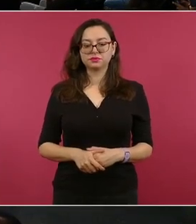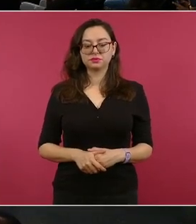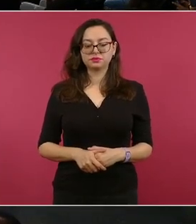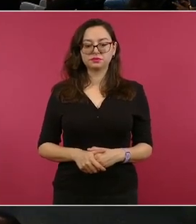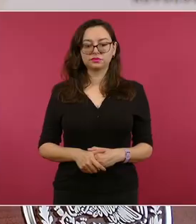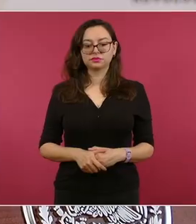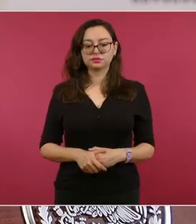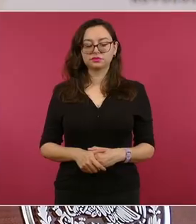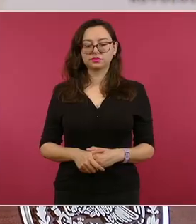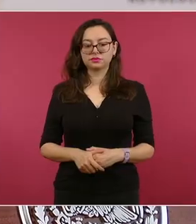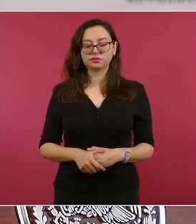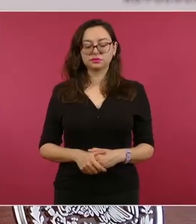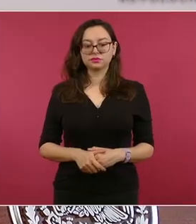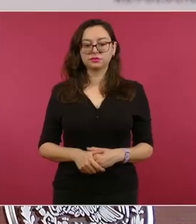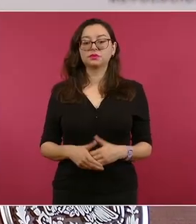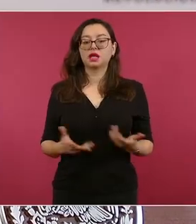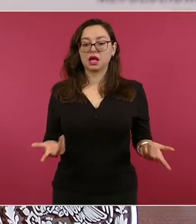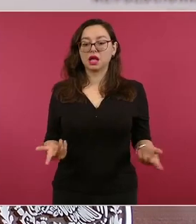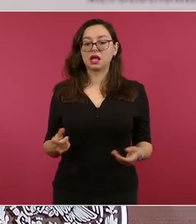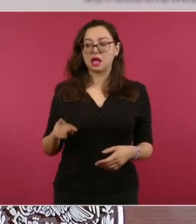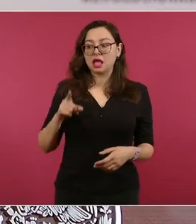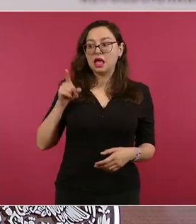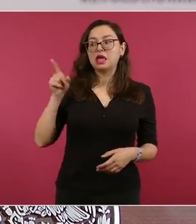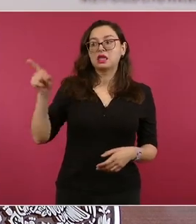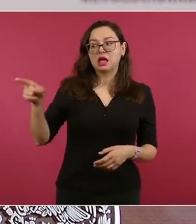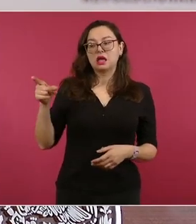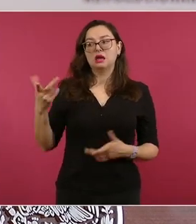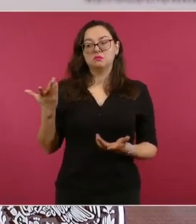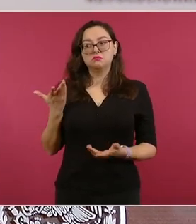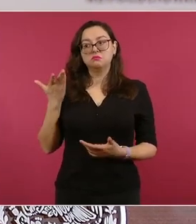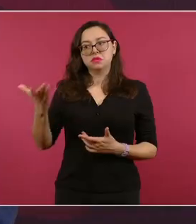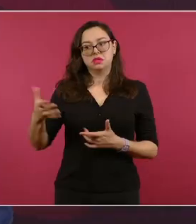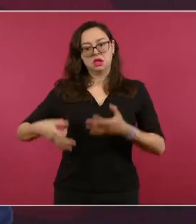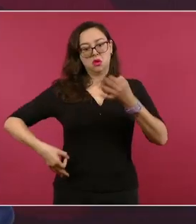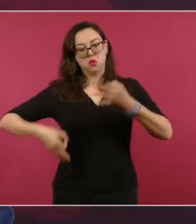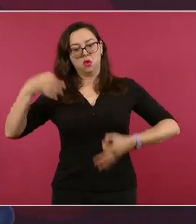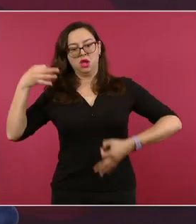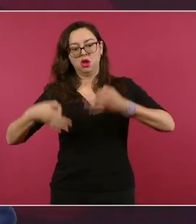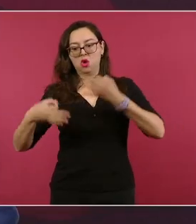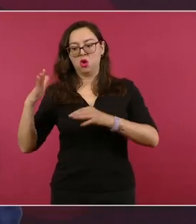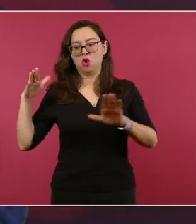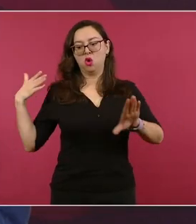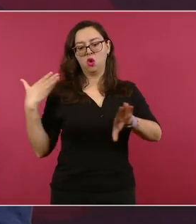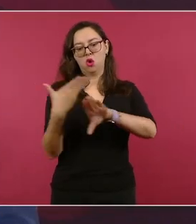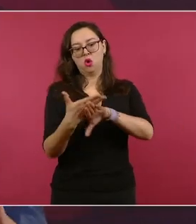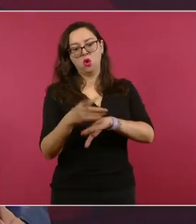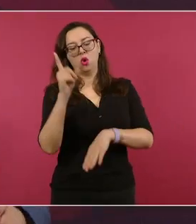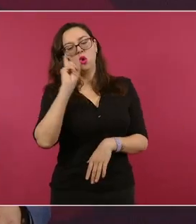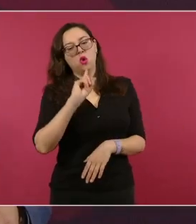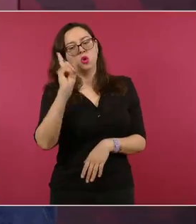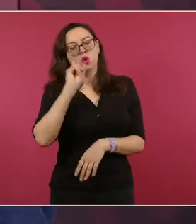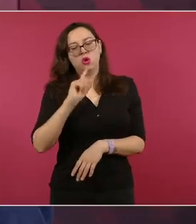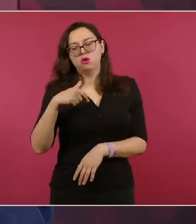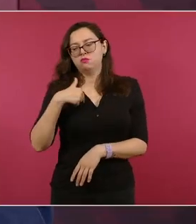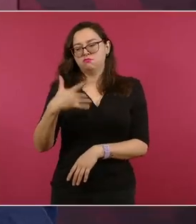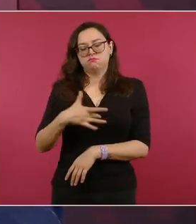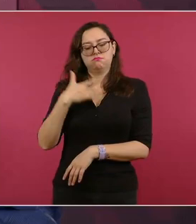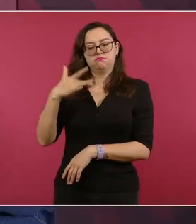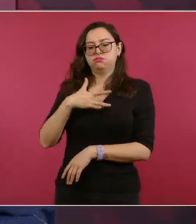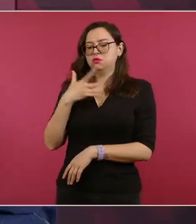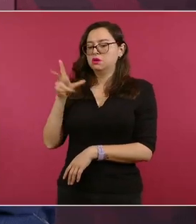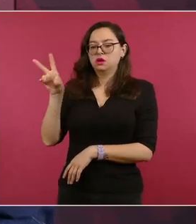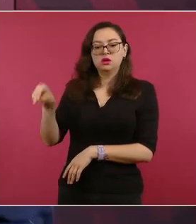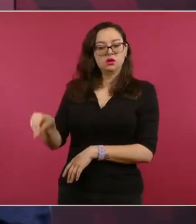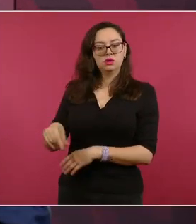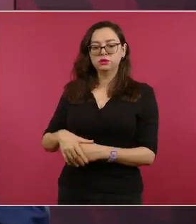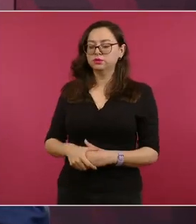se está pidiendo que se le juzgue. Mi opinión es que no, o sea, porque que nosotros no